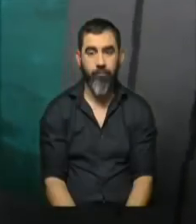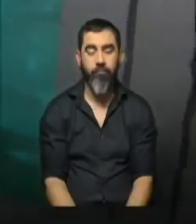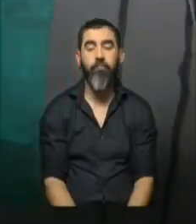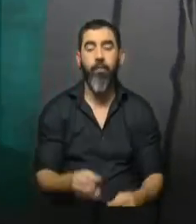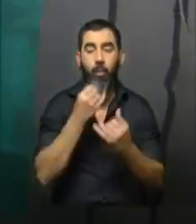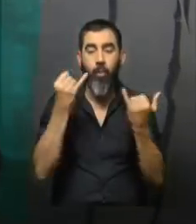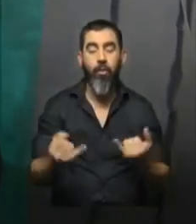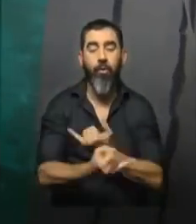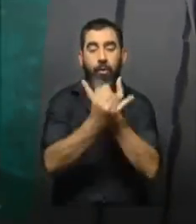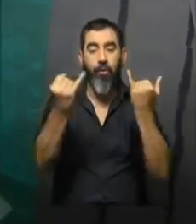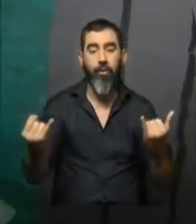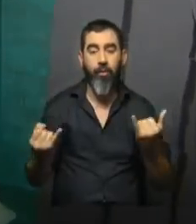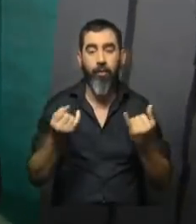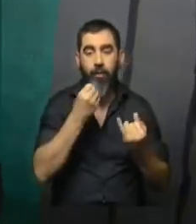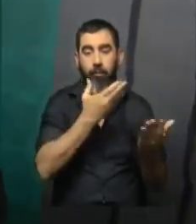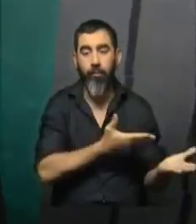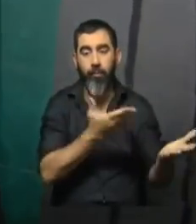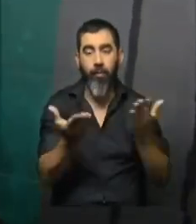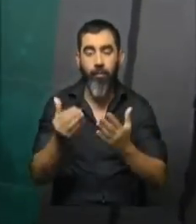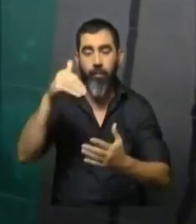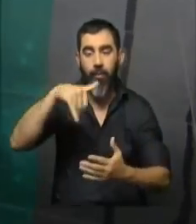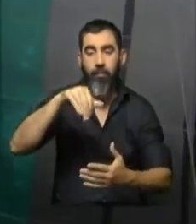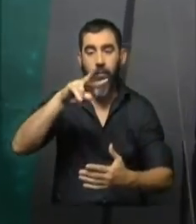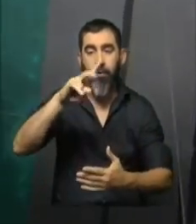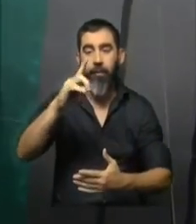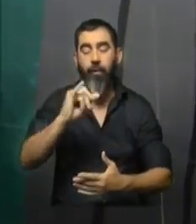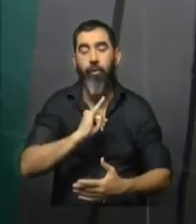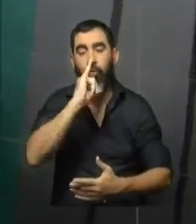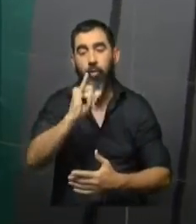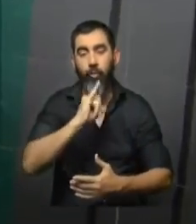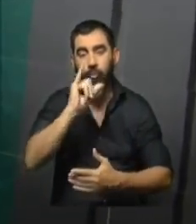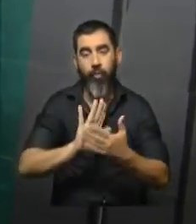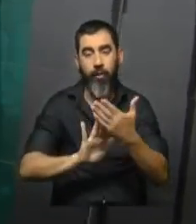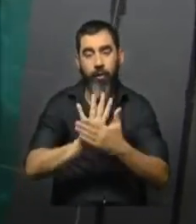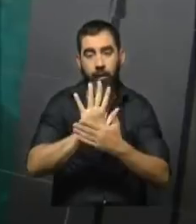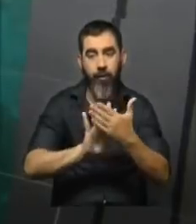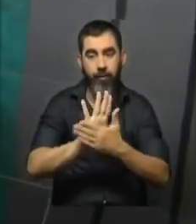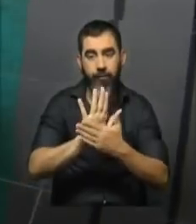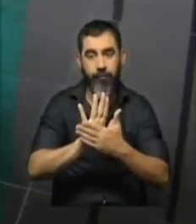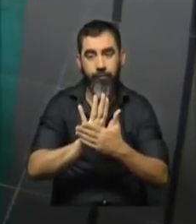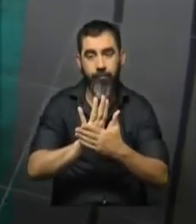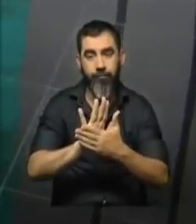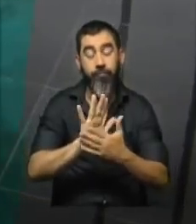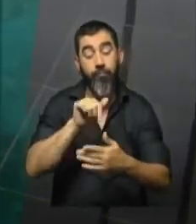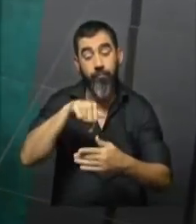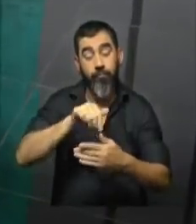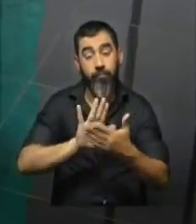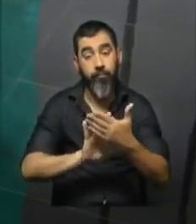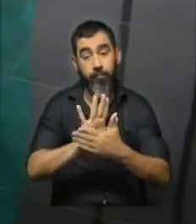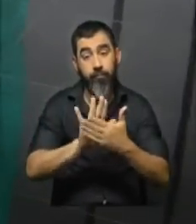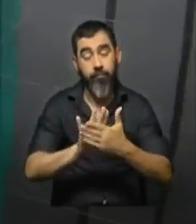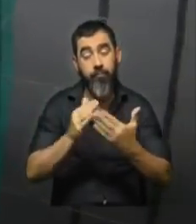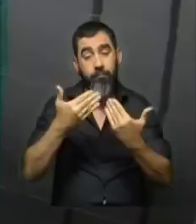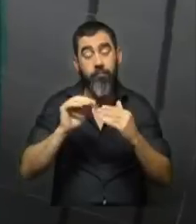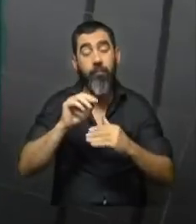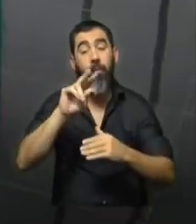Hola, hola, ¿qué tal? Muy buenos días para todos, para todas, bienvenidos. Esto es la primera edición de MBD Noticias en una mañana que arranca